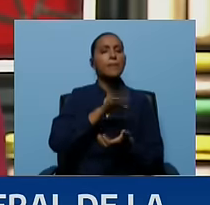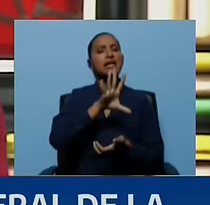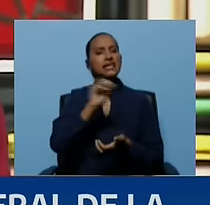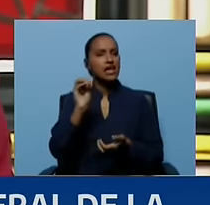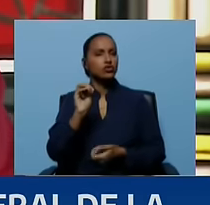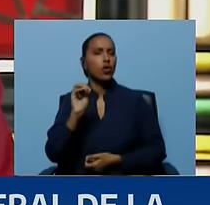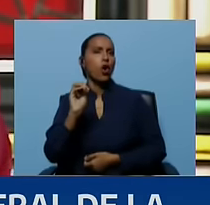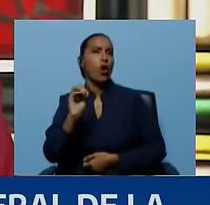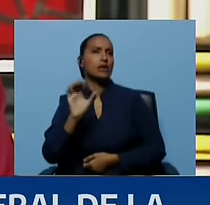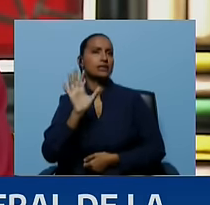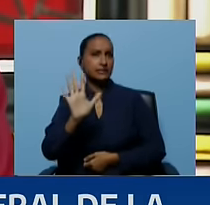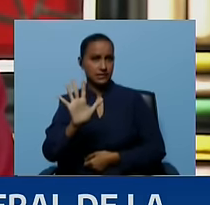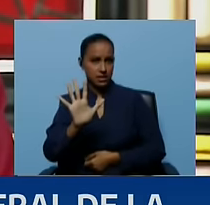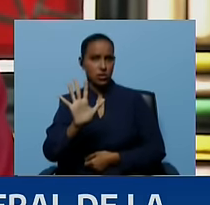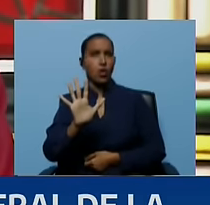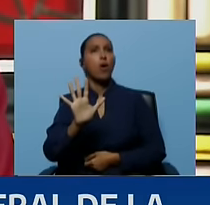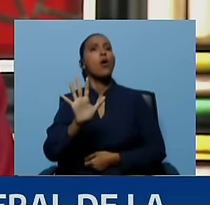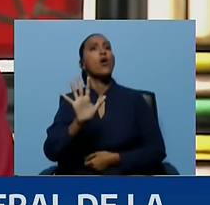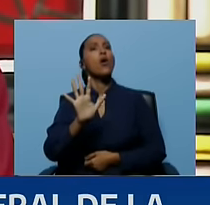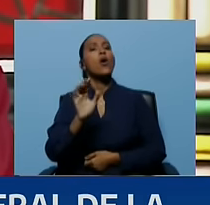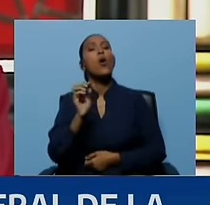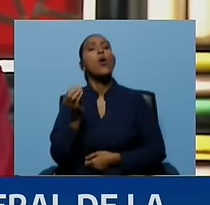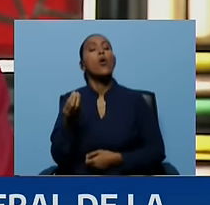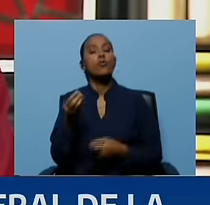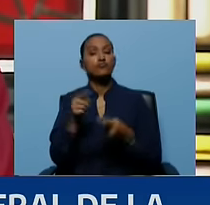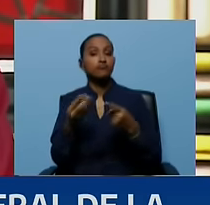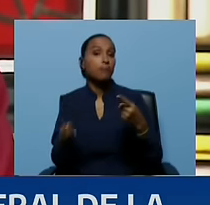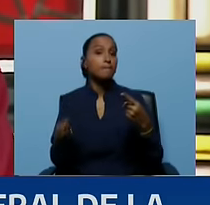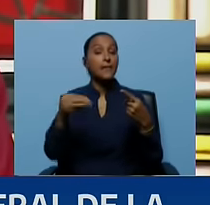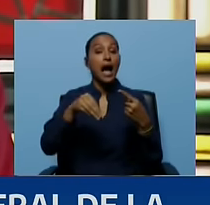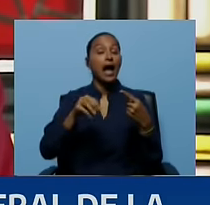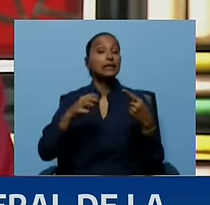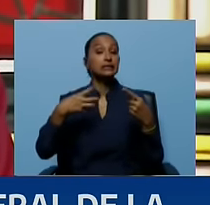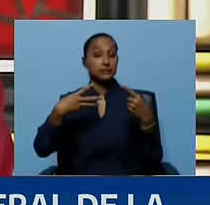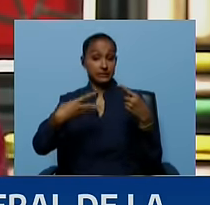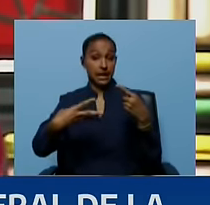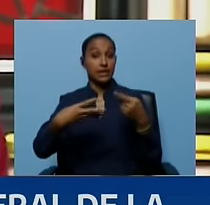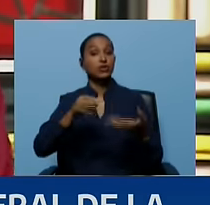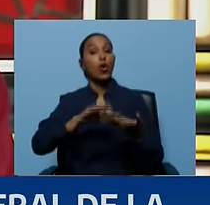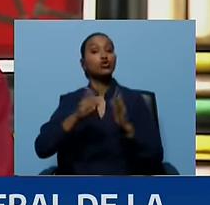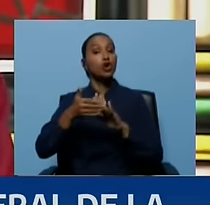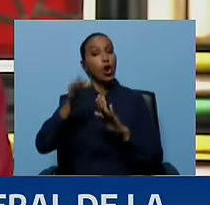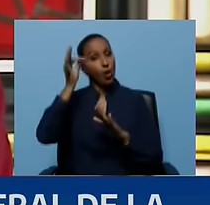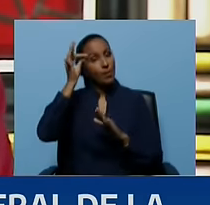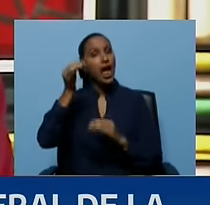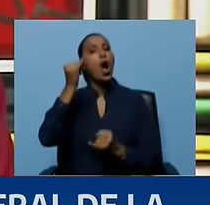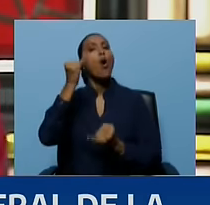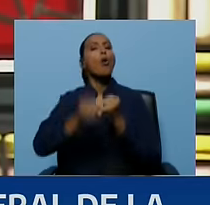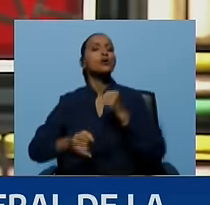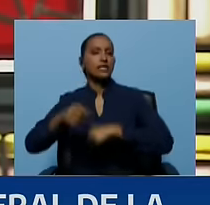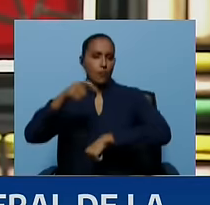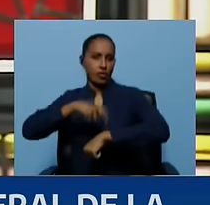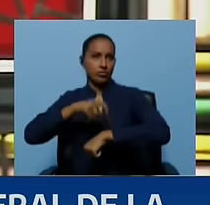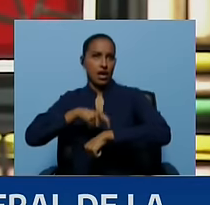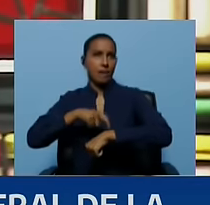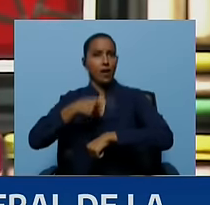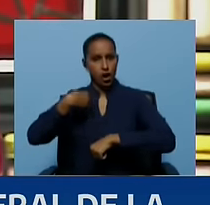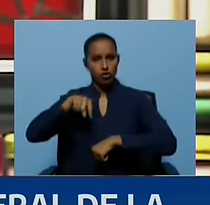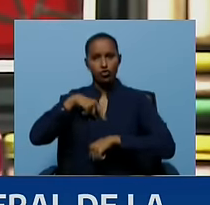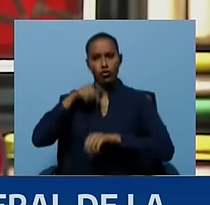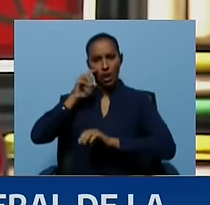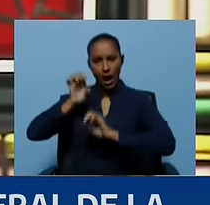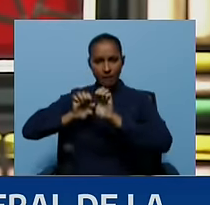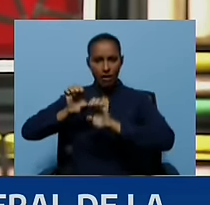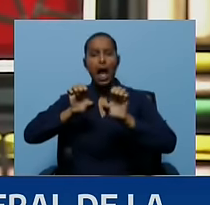una reserva allí de material electoral y hubo tres circuitos que a última hora pues se conformaron, evaluamos y sí, es un ámbito